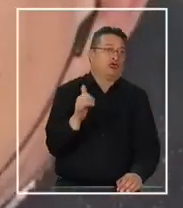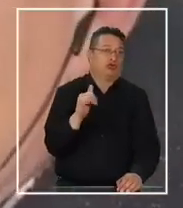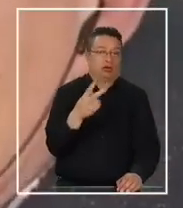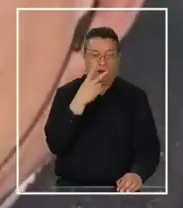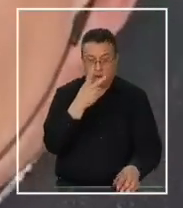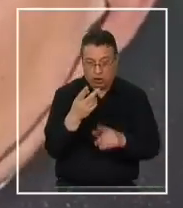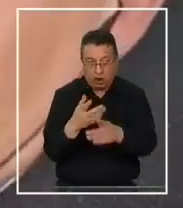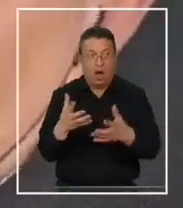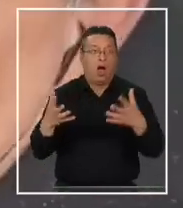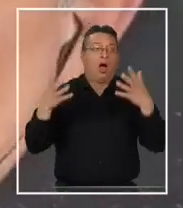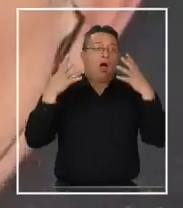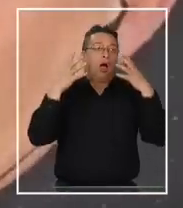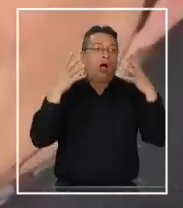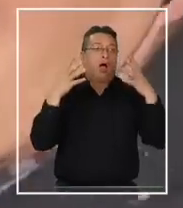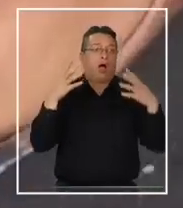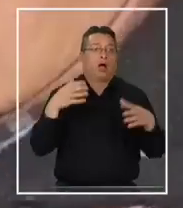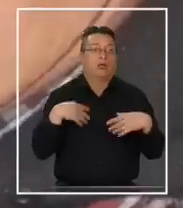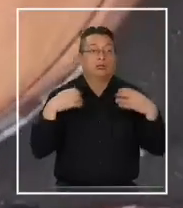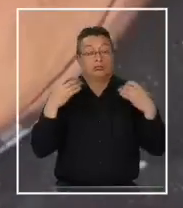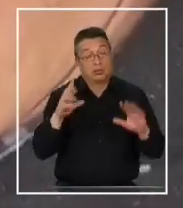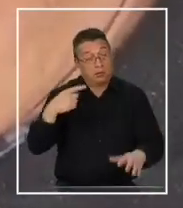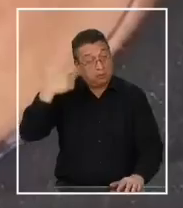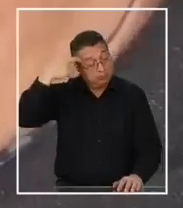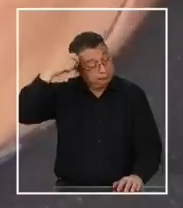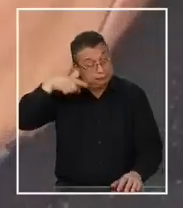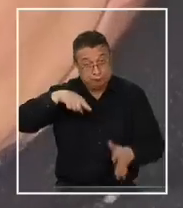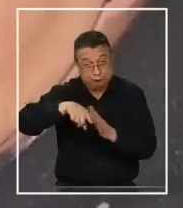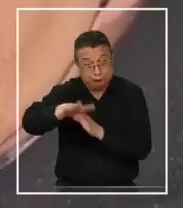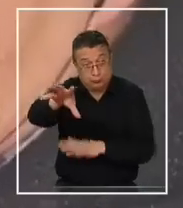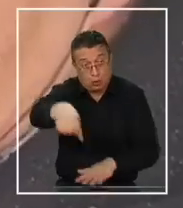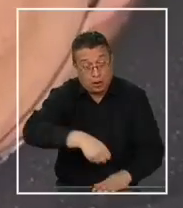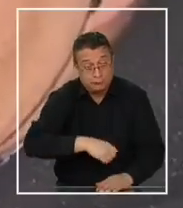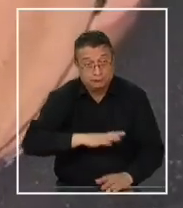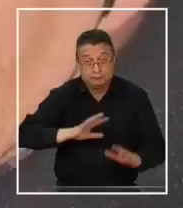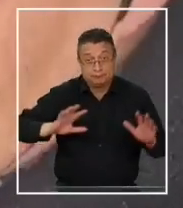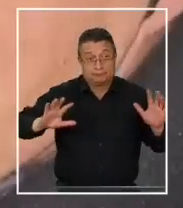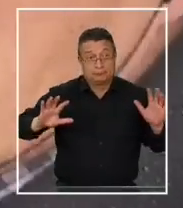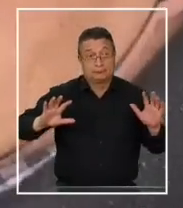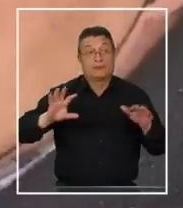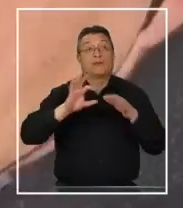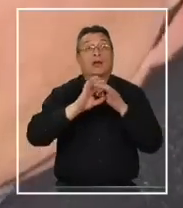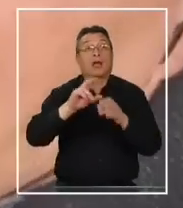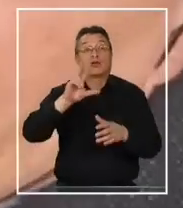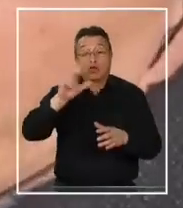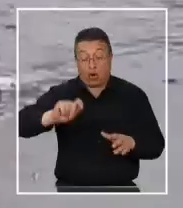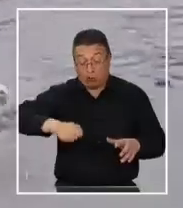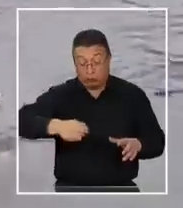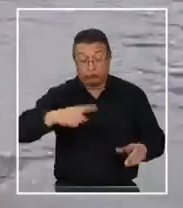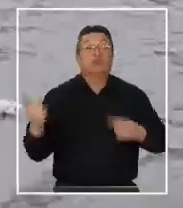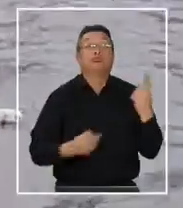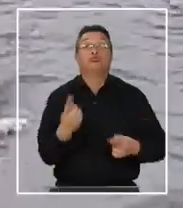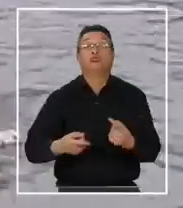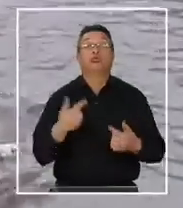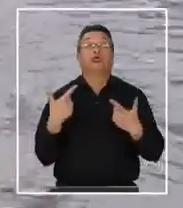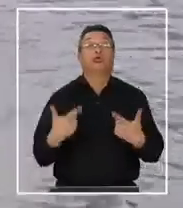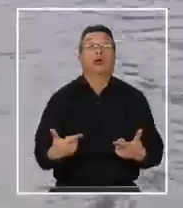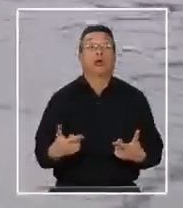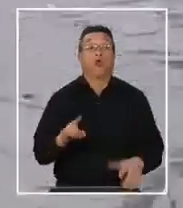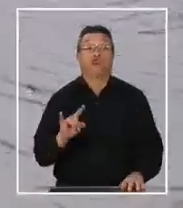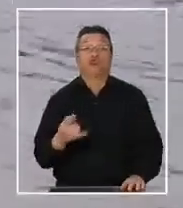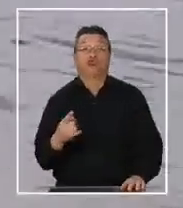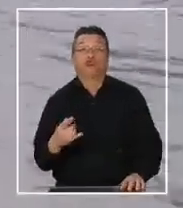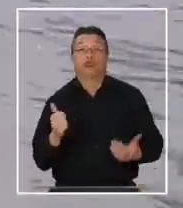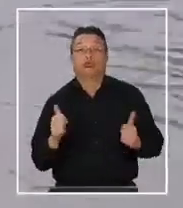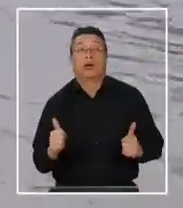medio, qué pensó? No me queda otra que ir a buscarlo. Y gracias a Dios me partió. Ellos al menos rescataron